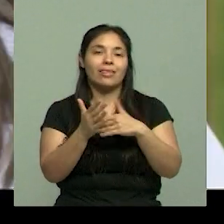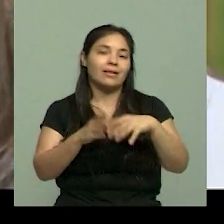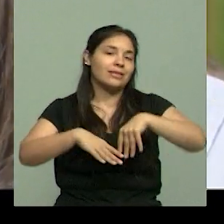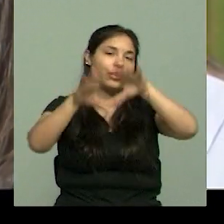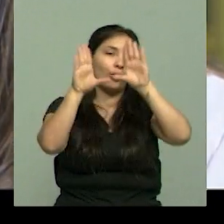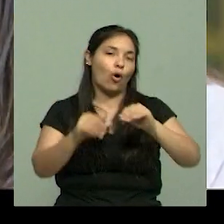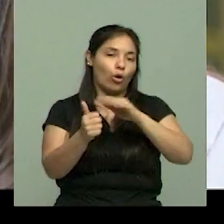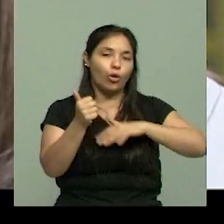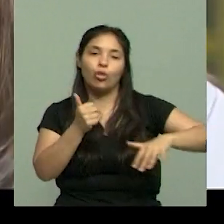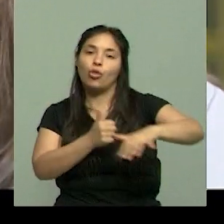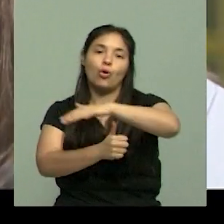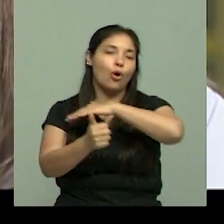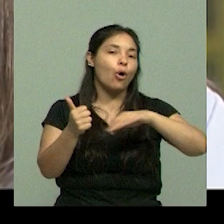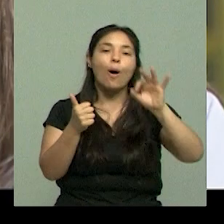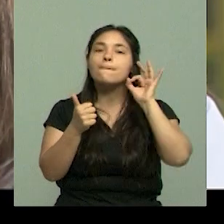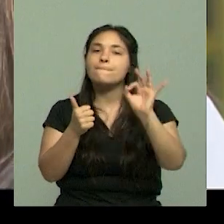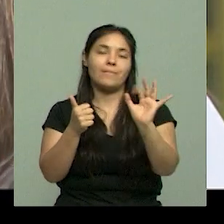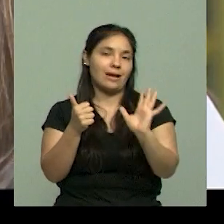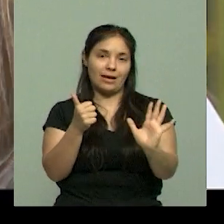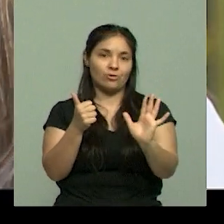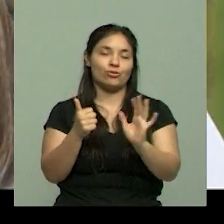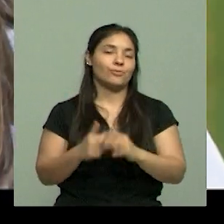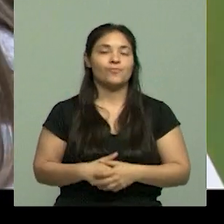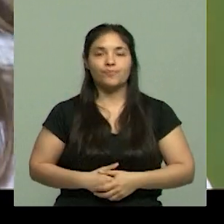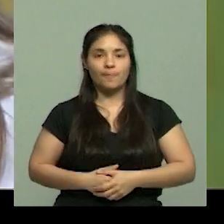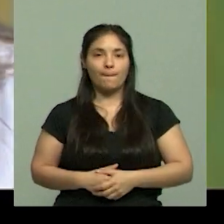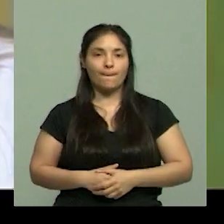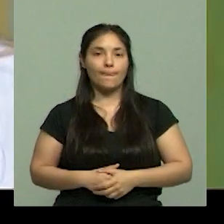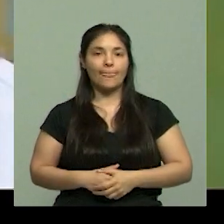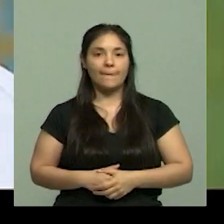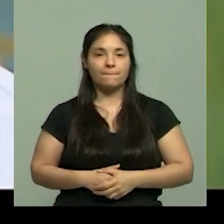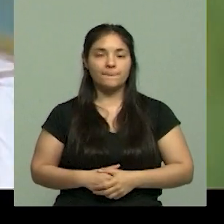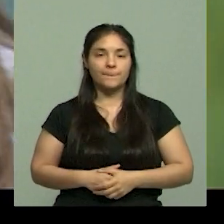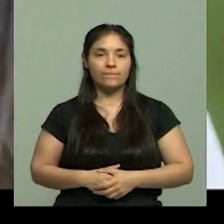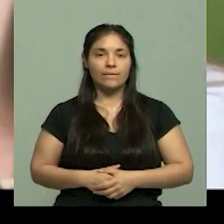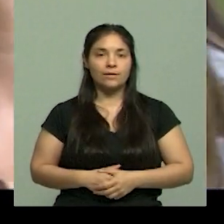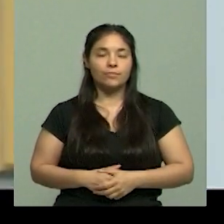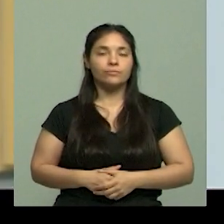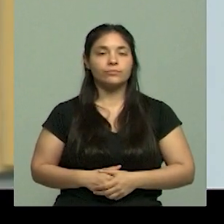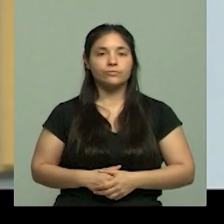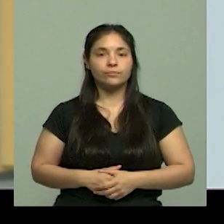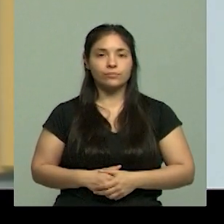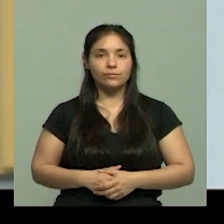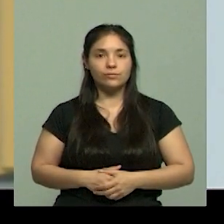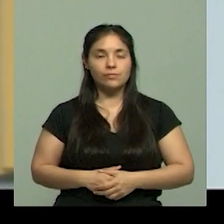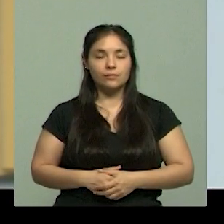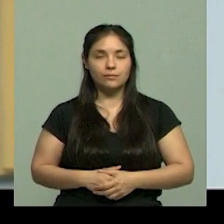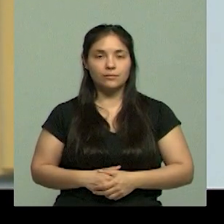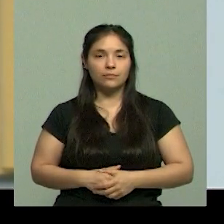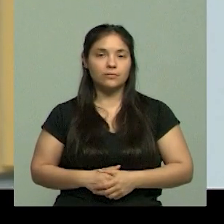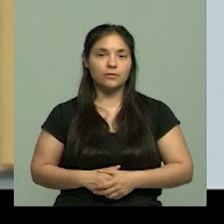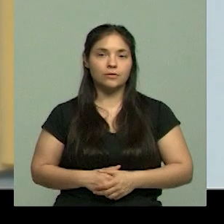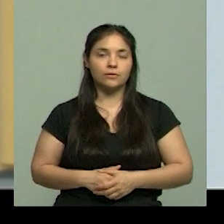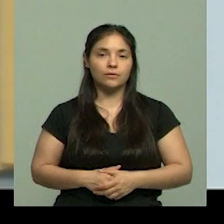integral, cuando surgen este tipo de problemáticas. Y una vez que